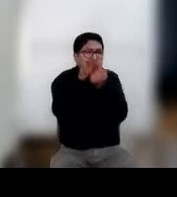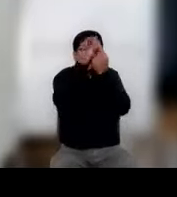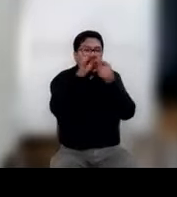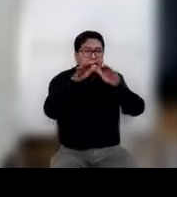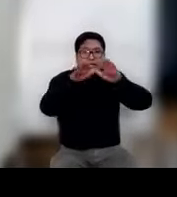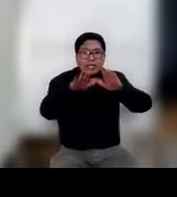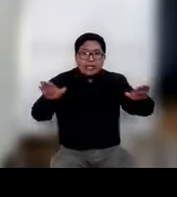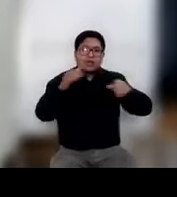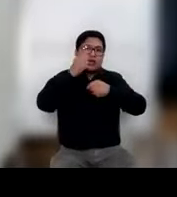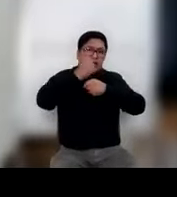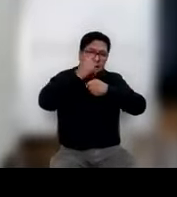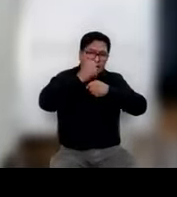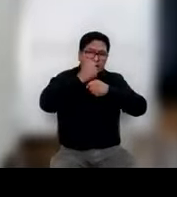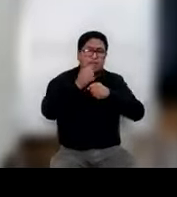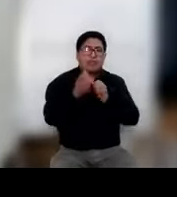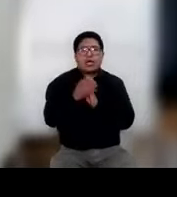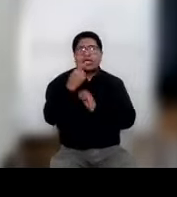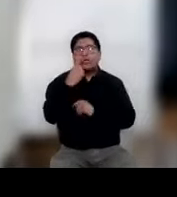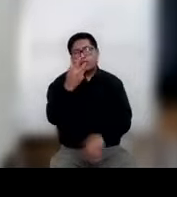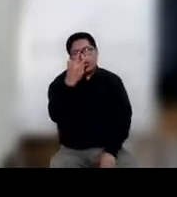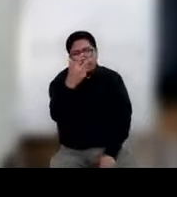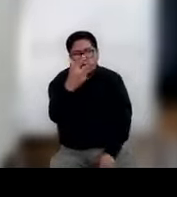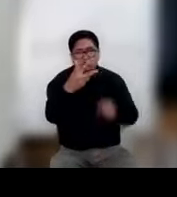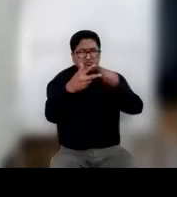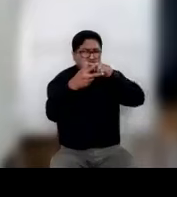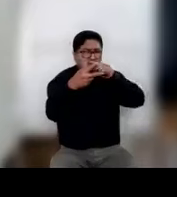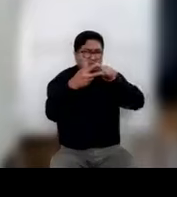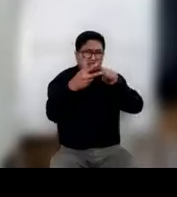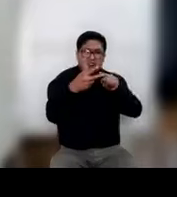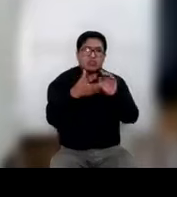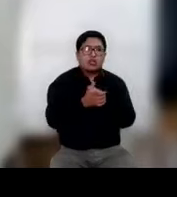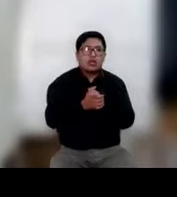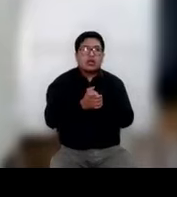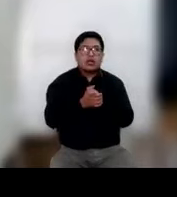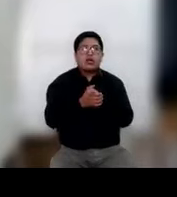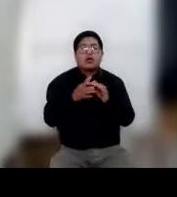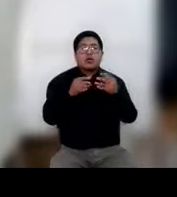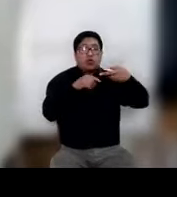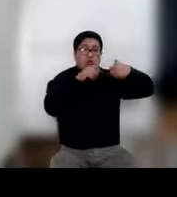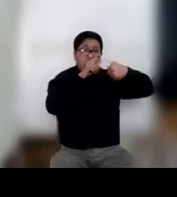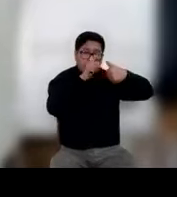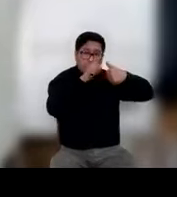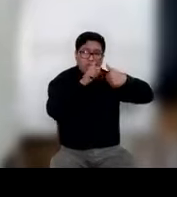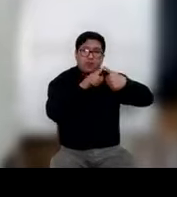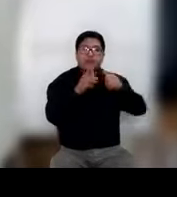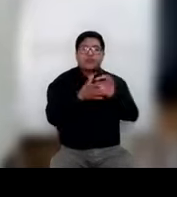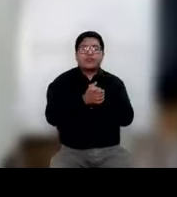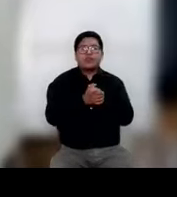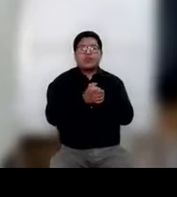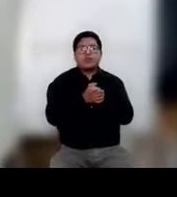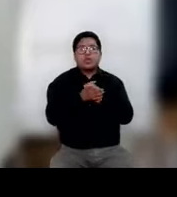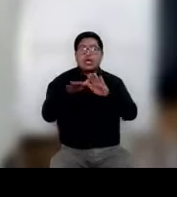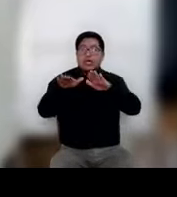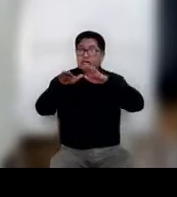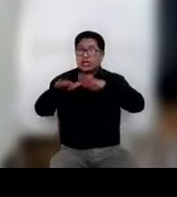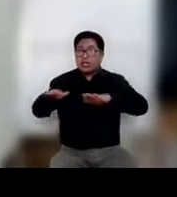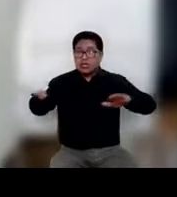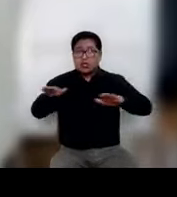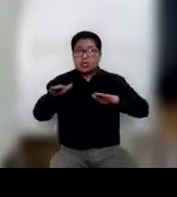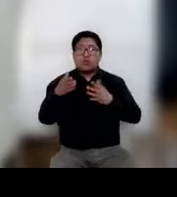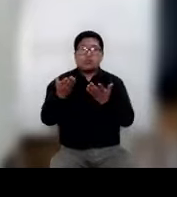trabajadores que contaba con tres aspectos fundamentales uno de los aspectos era para aquellos chicos que estaban